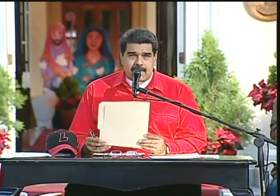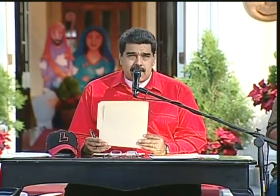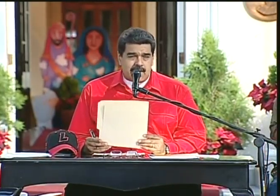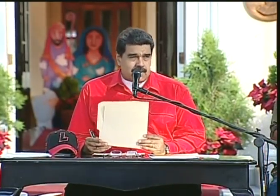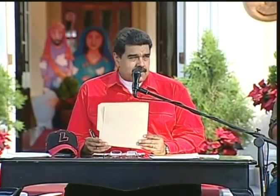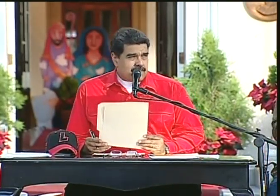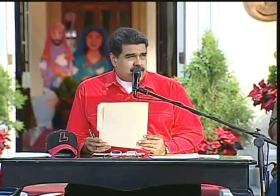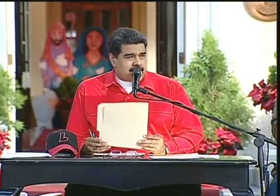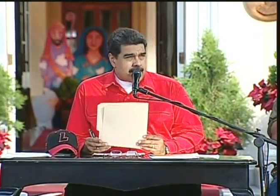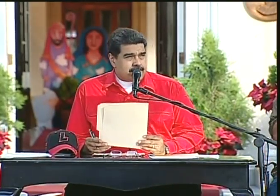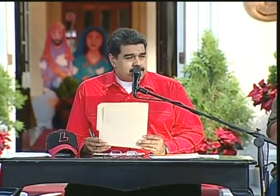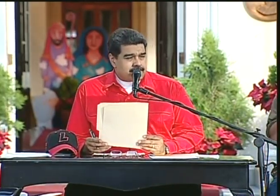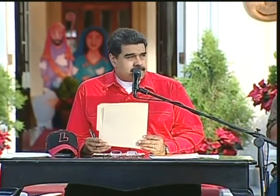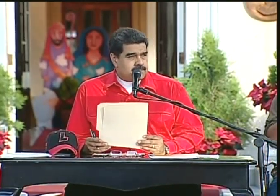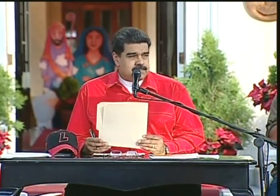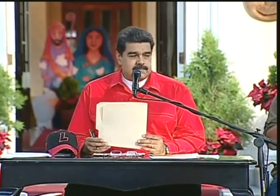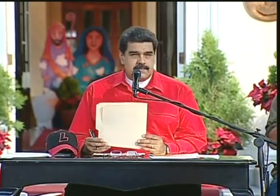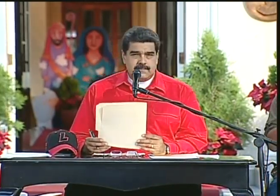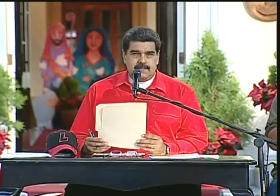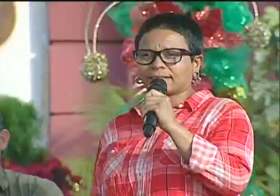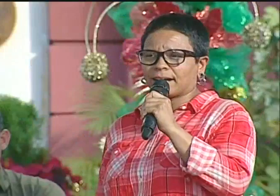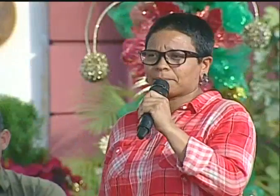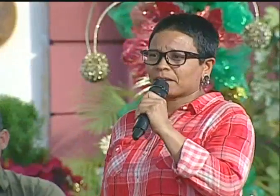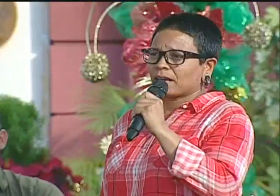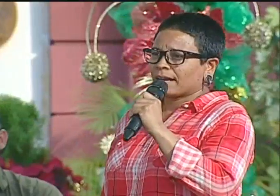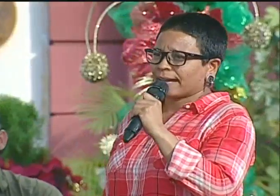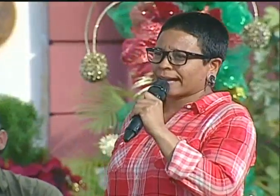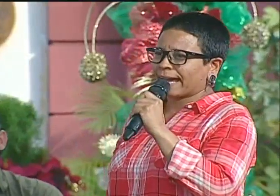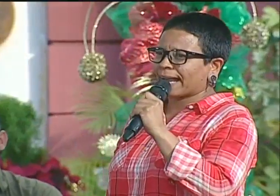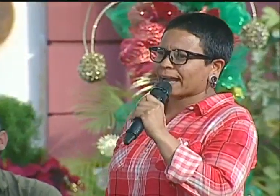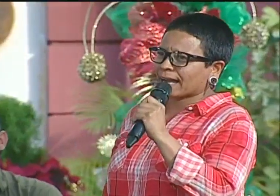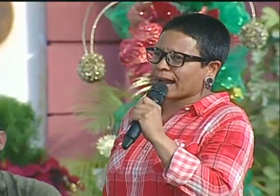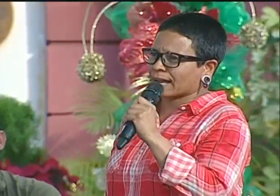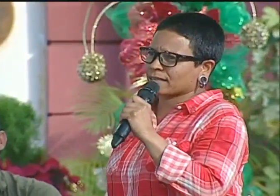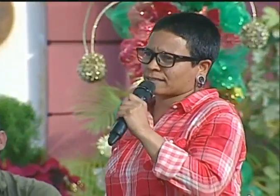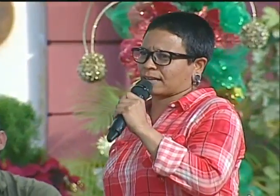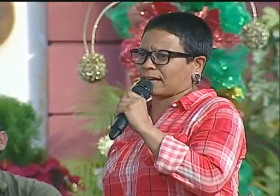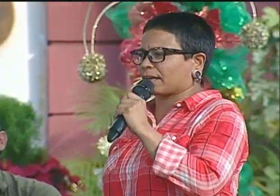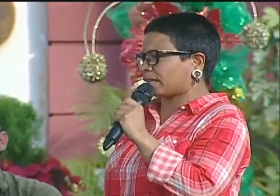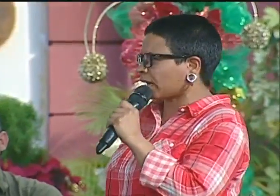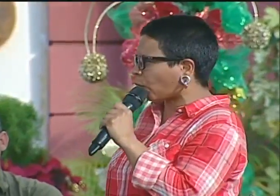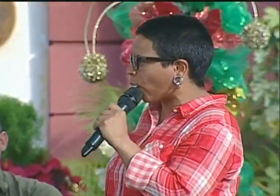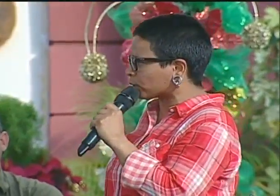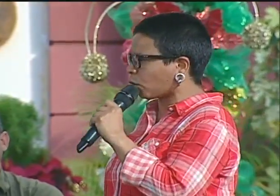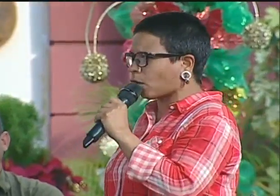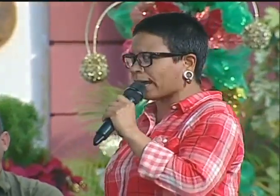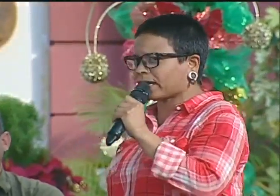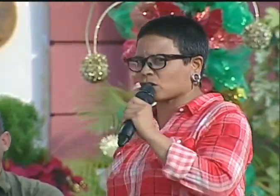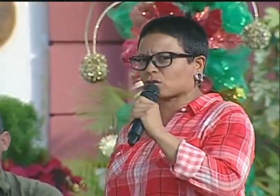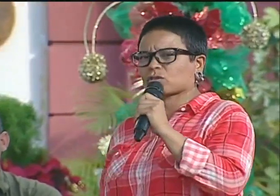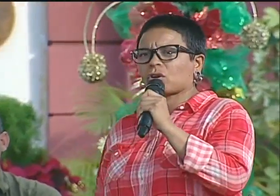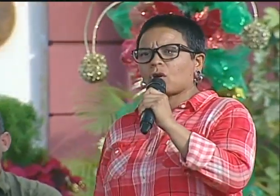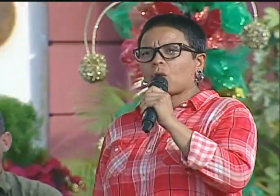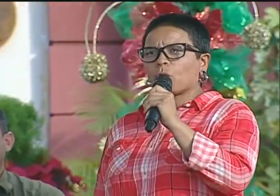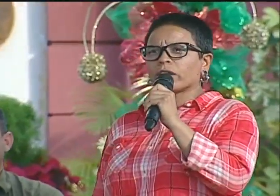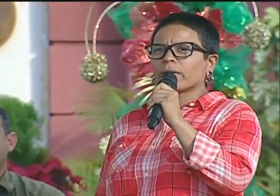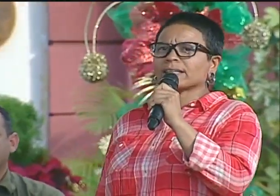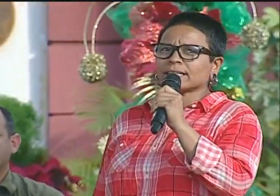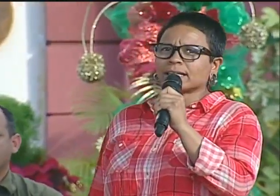Caracas. Aprobado. Y la segunda propuesta, en Caracas hay cerca de 3-4